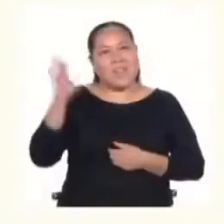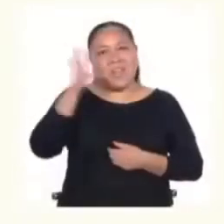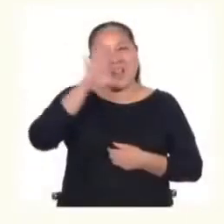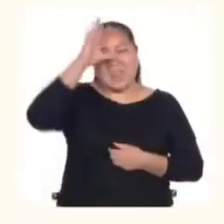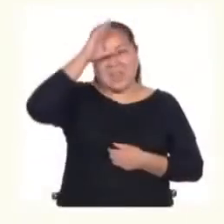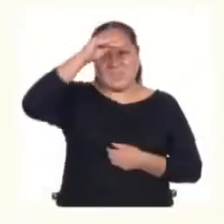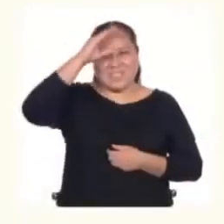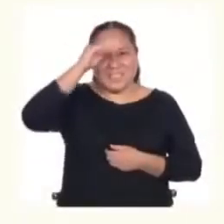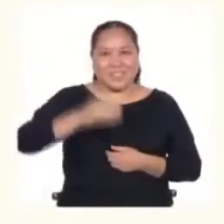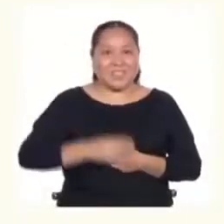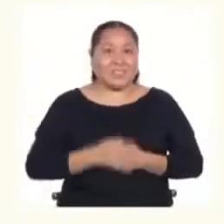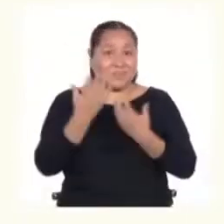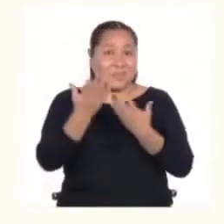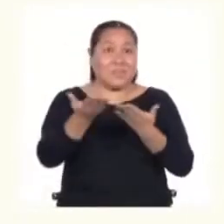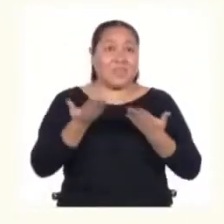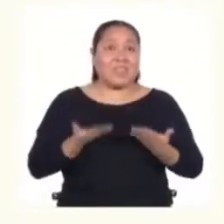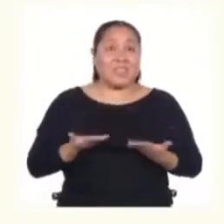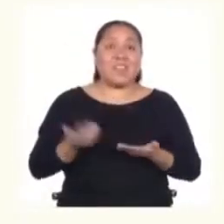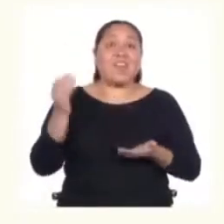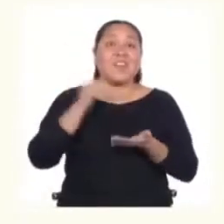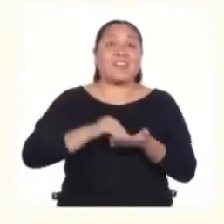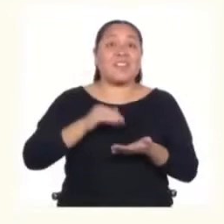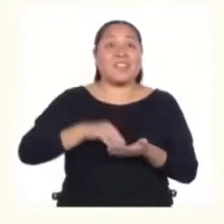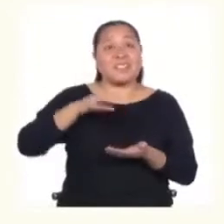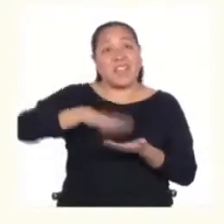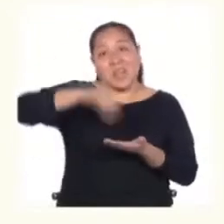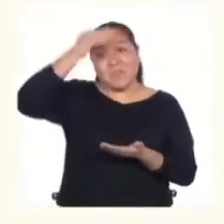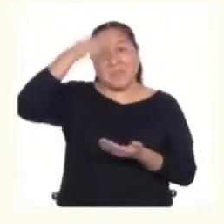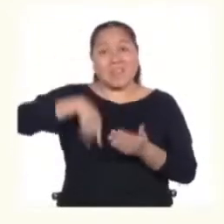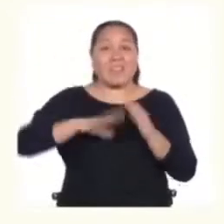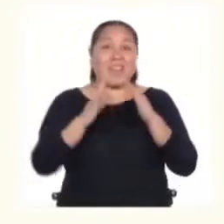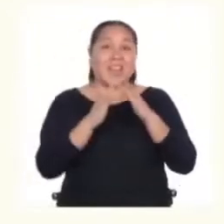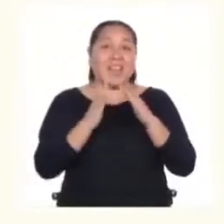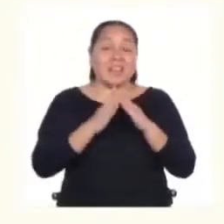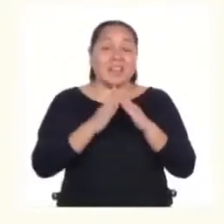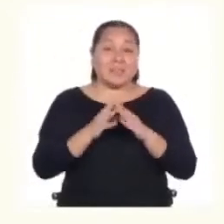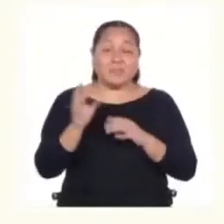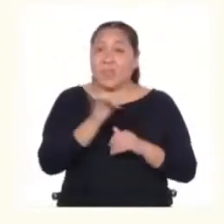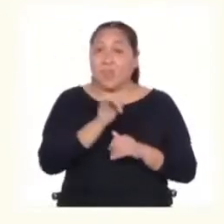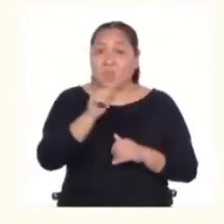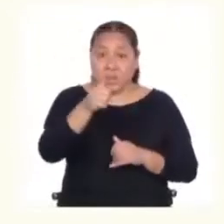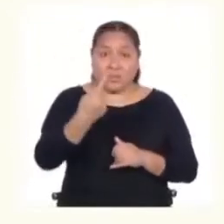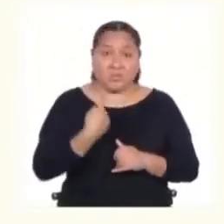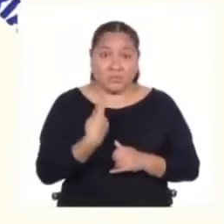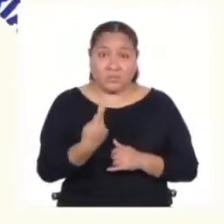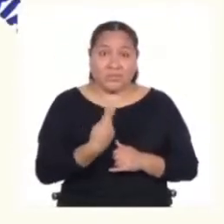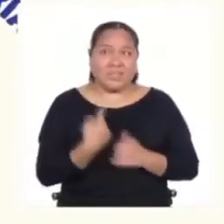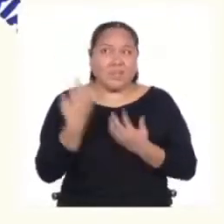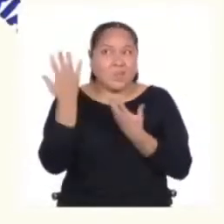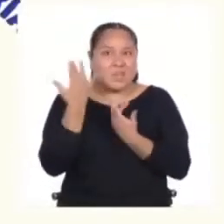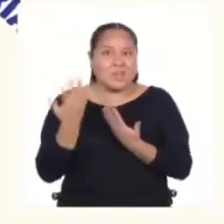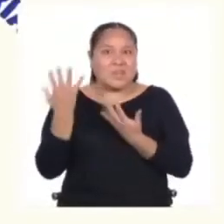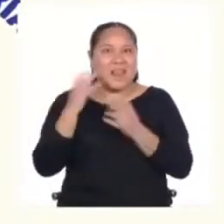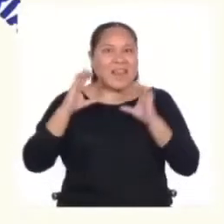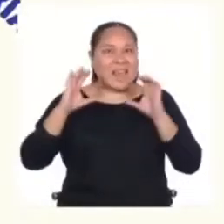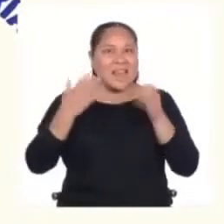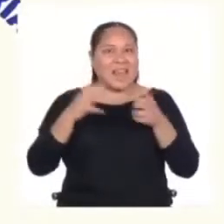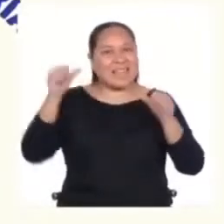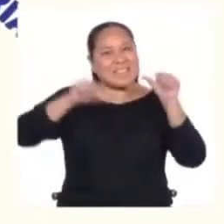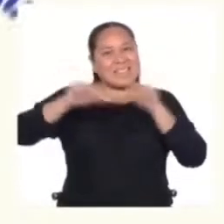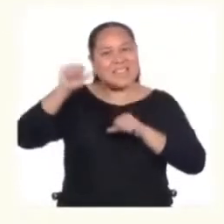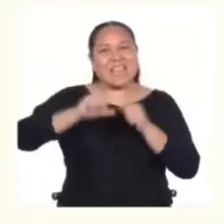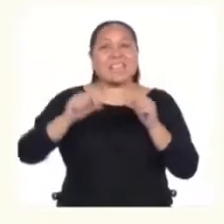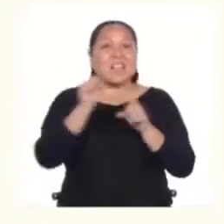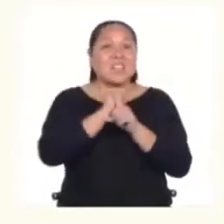Hola chicas y chicos, les doy la bienvenida una vez más a Aprendo en Casa. Seguro, al igual que yo, estaban esperando la clase de Ciencias Sociales para segundo